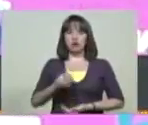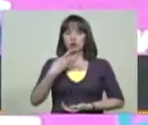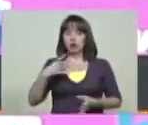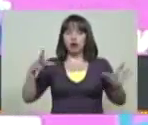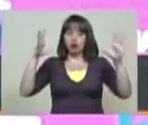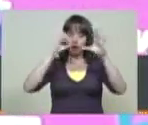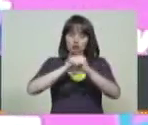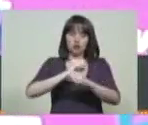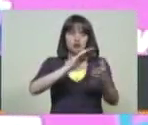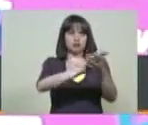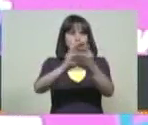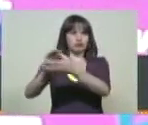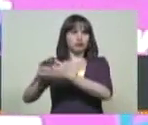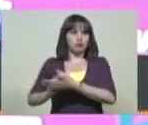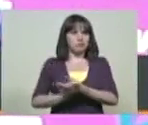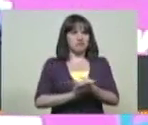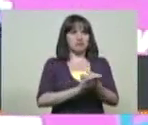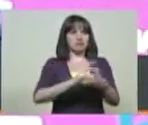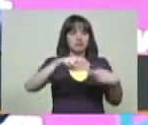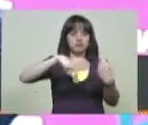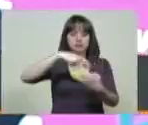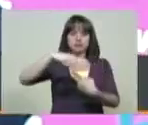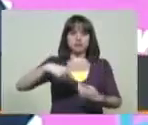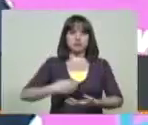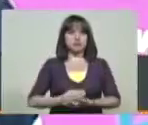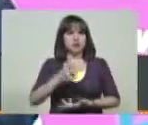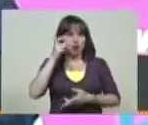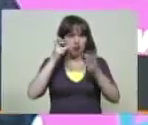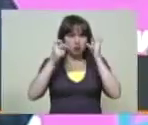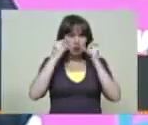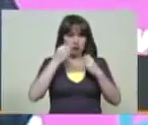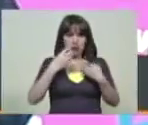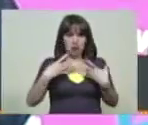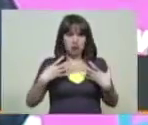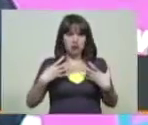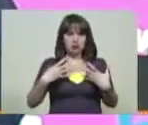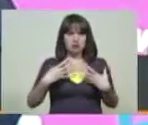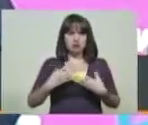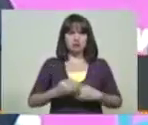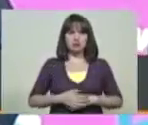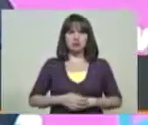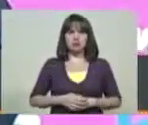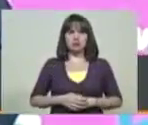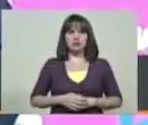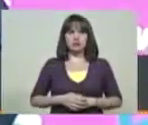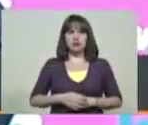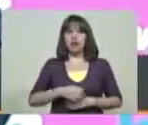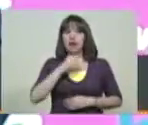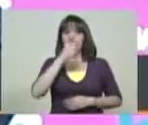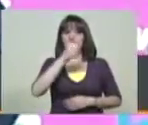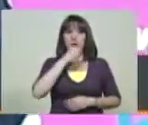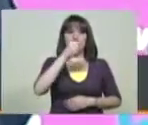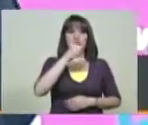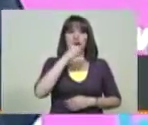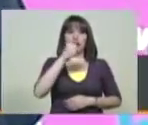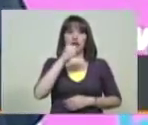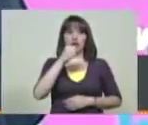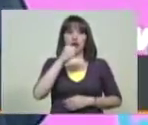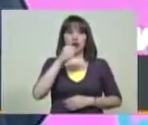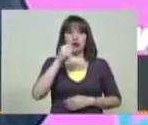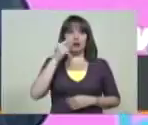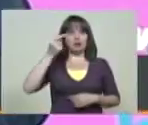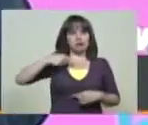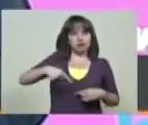camaradas se escucha bien o porque es que el micrófono nos pusiéramos locución por el